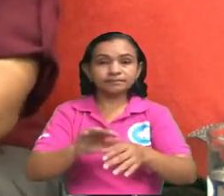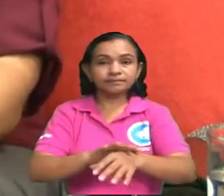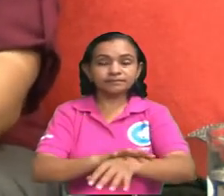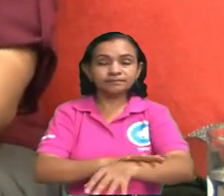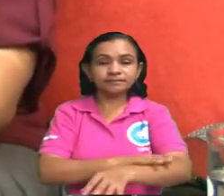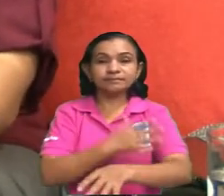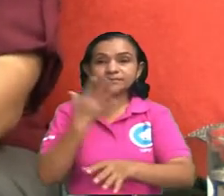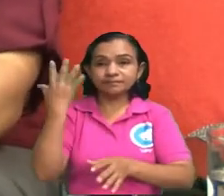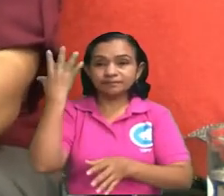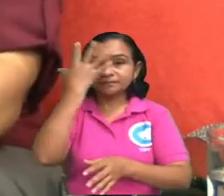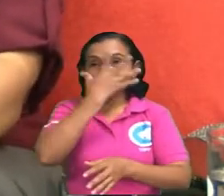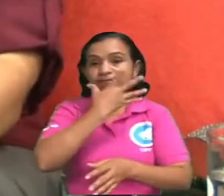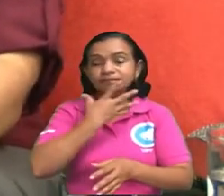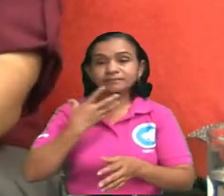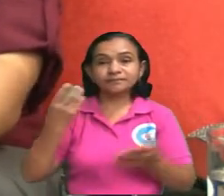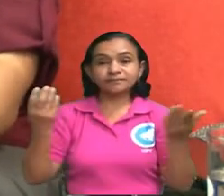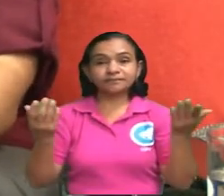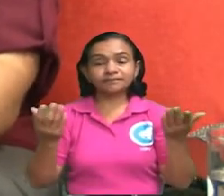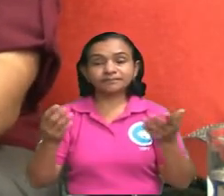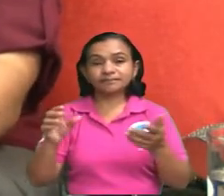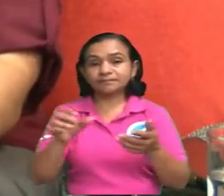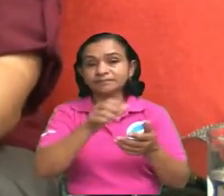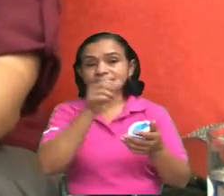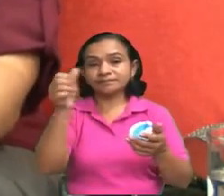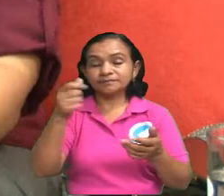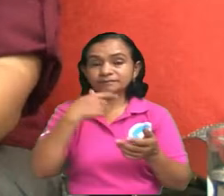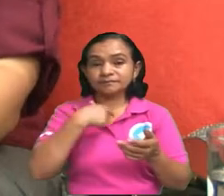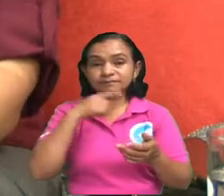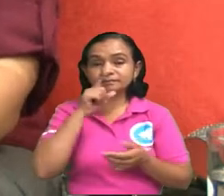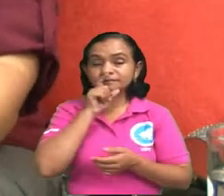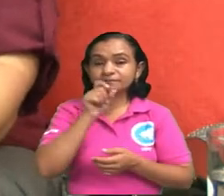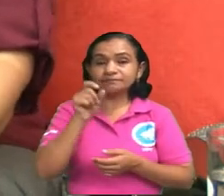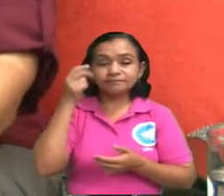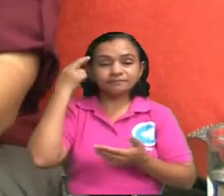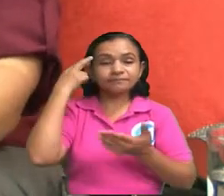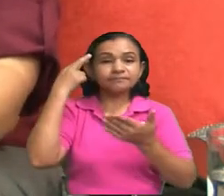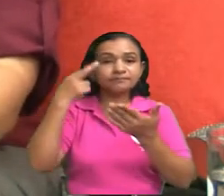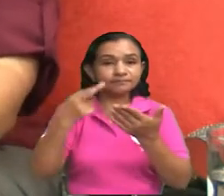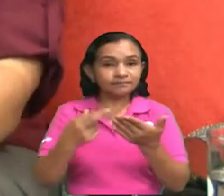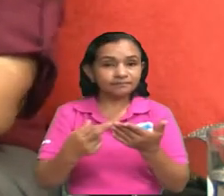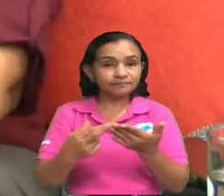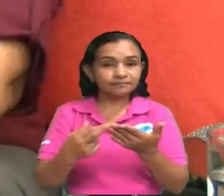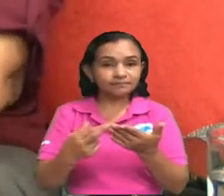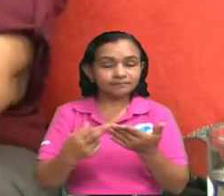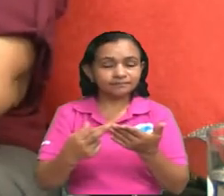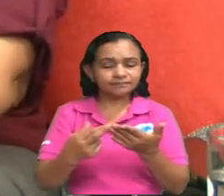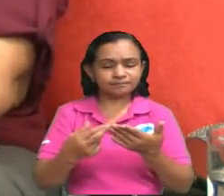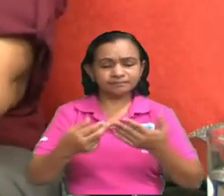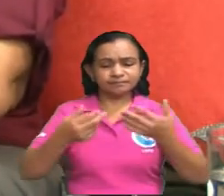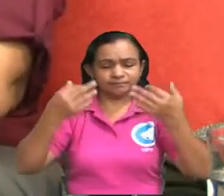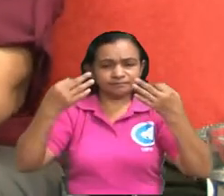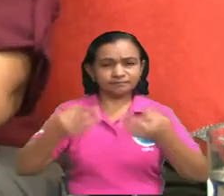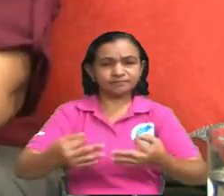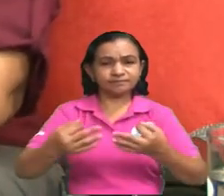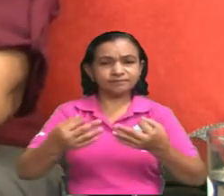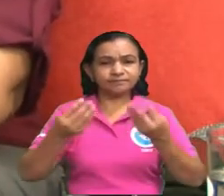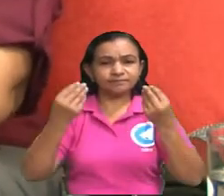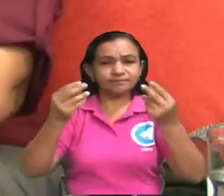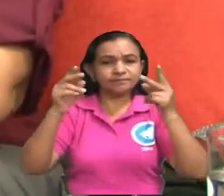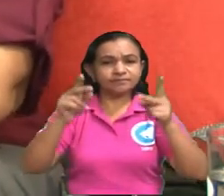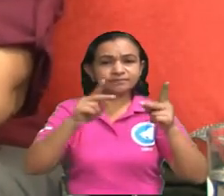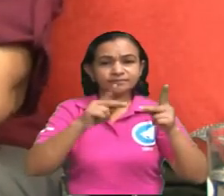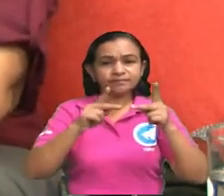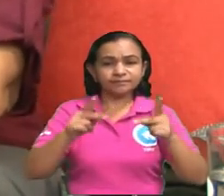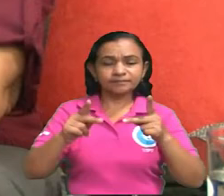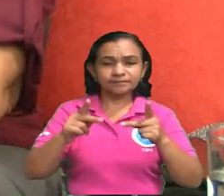muy hermosos. Y otra parte que a mí me encanta de él, recordarlo a él, es su firmeza. Hay mucha gente que lo ve